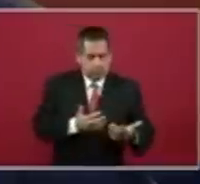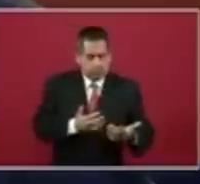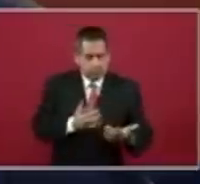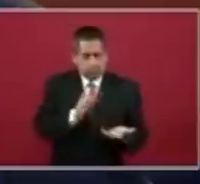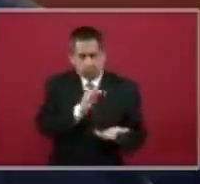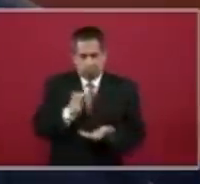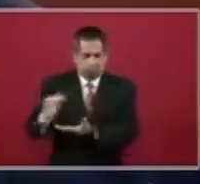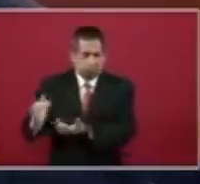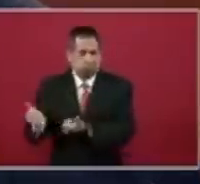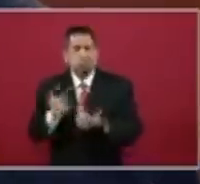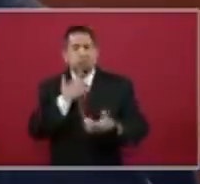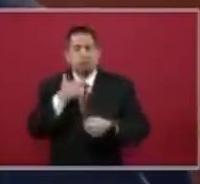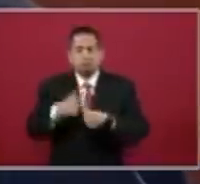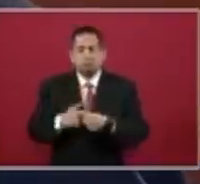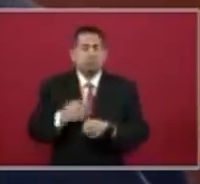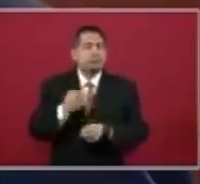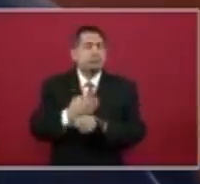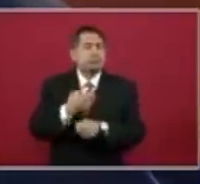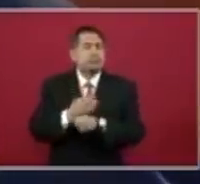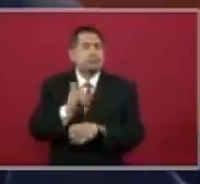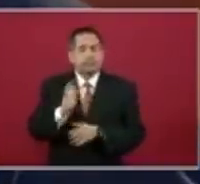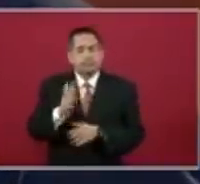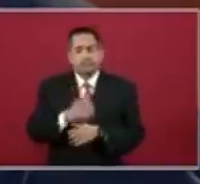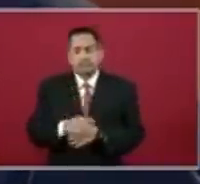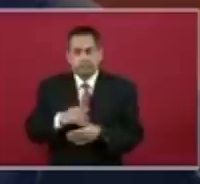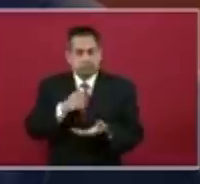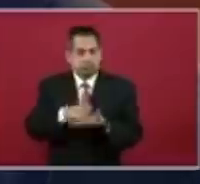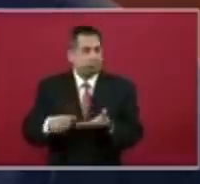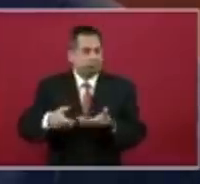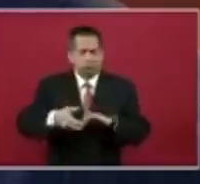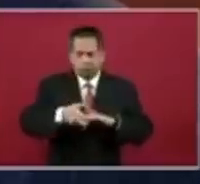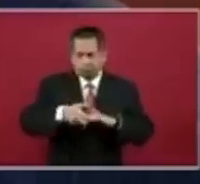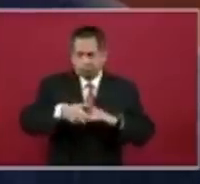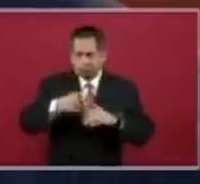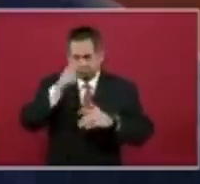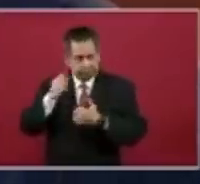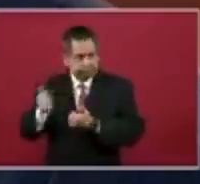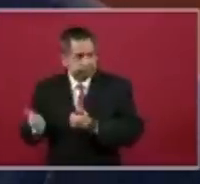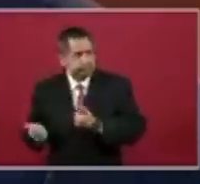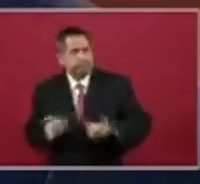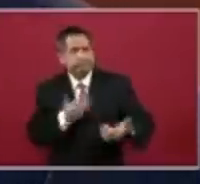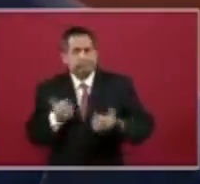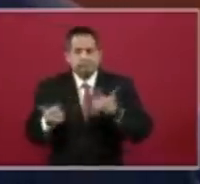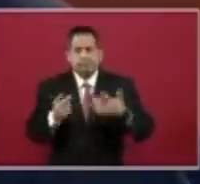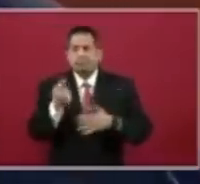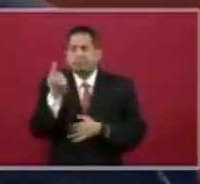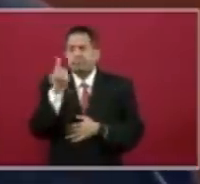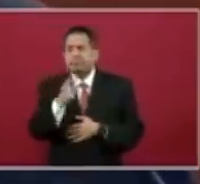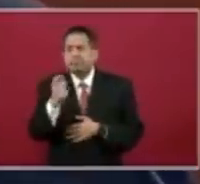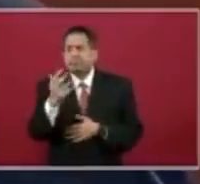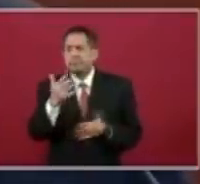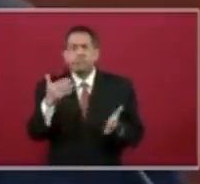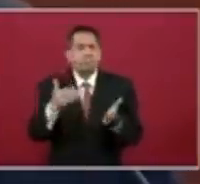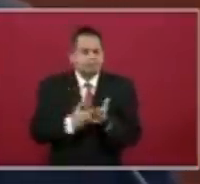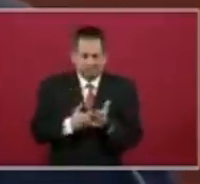160,000 barriles y tenemos compradas pipas para transportar